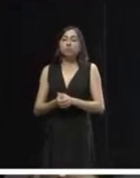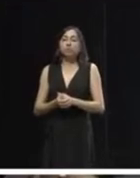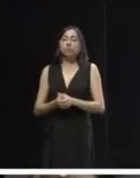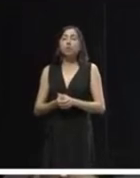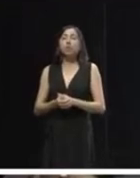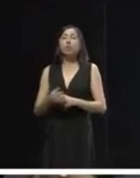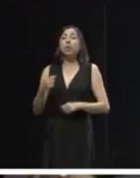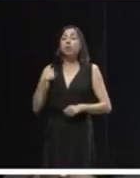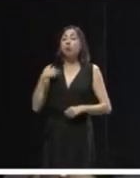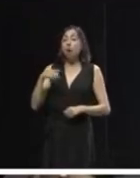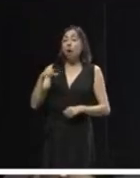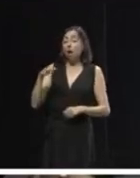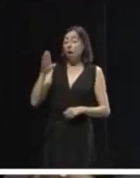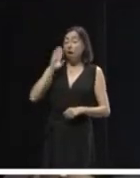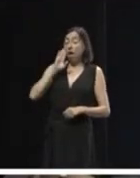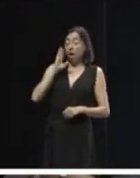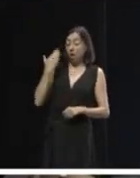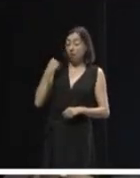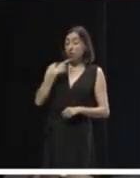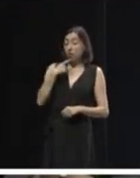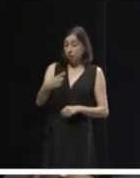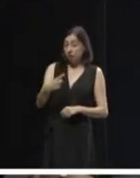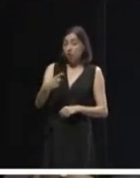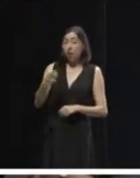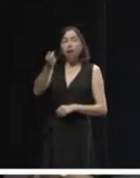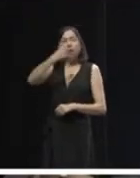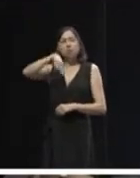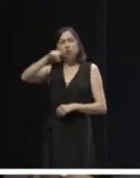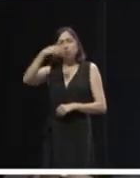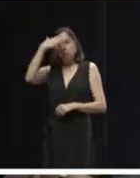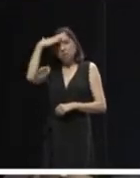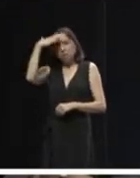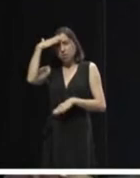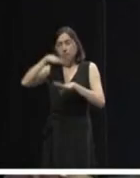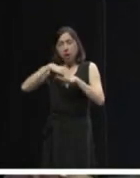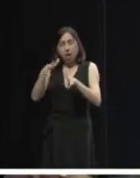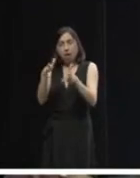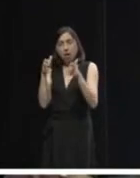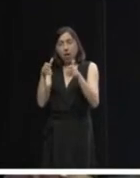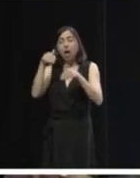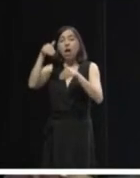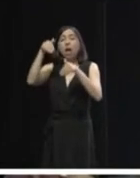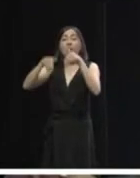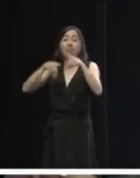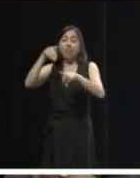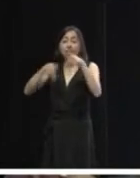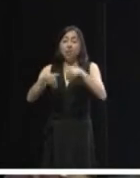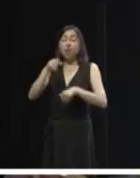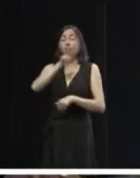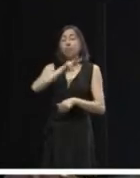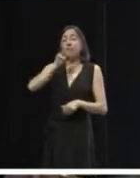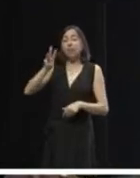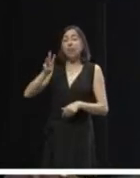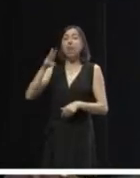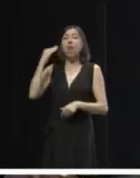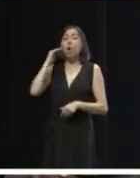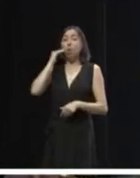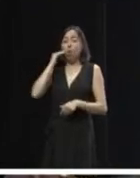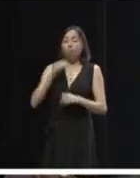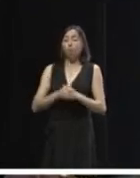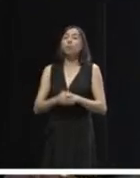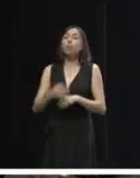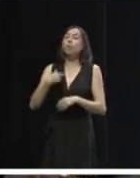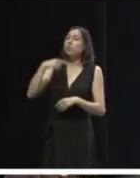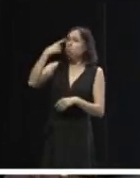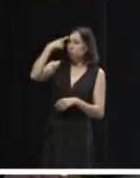y os dije antes que sois claves para ganar las elecciones el 23 de julio. Yo sé